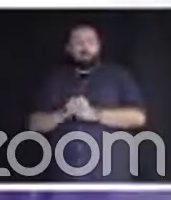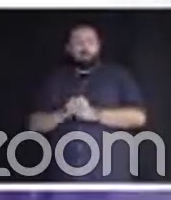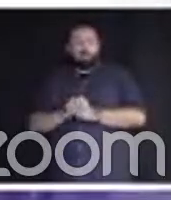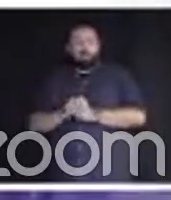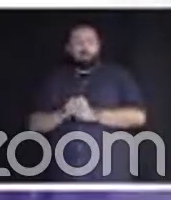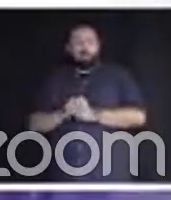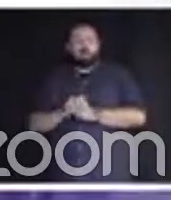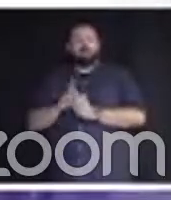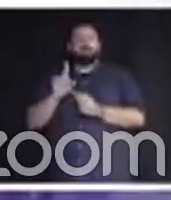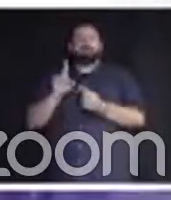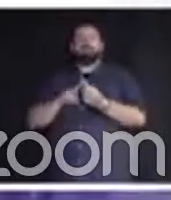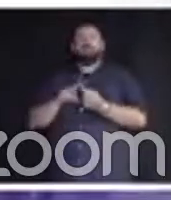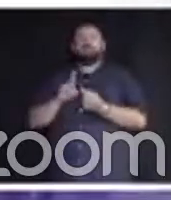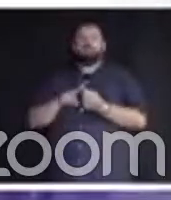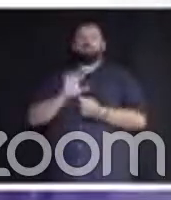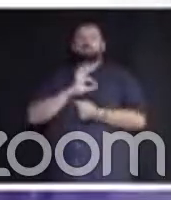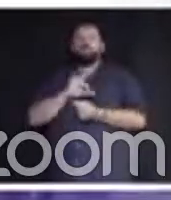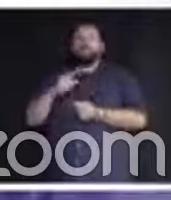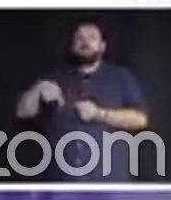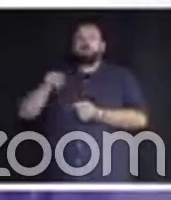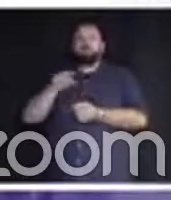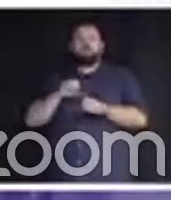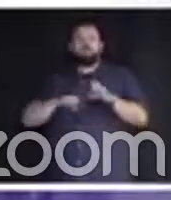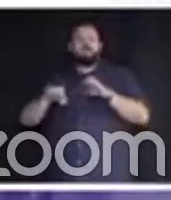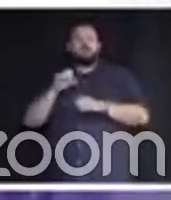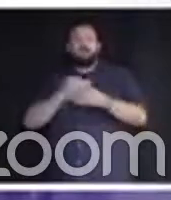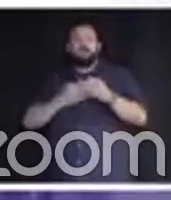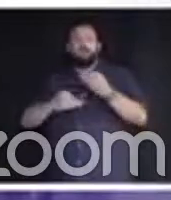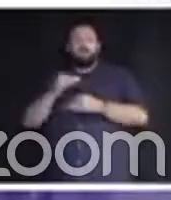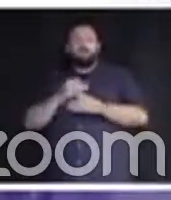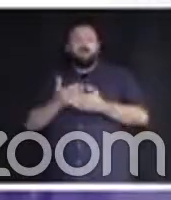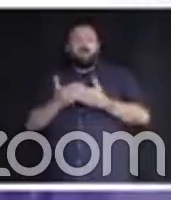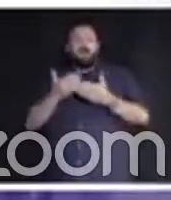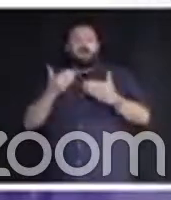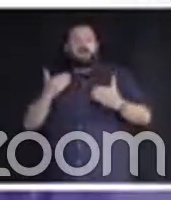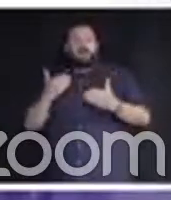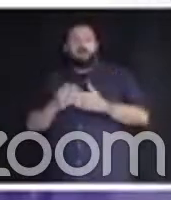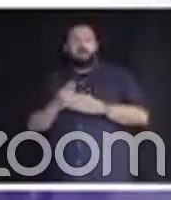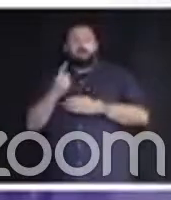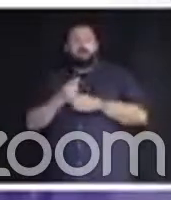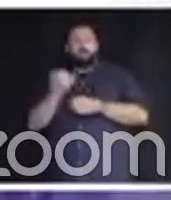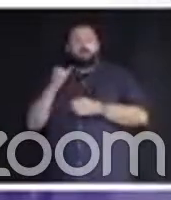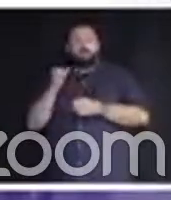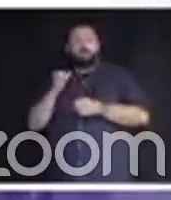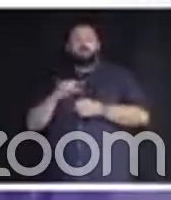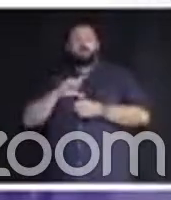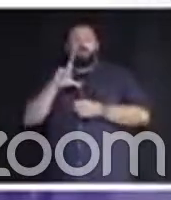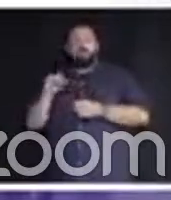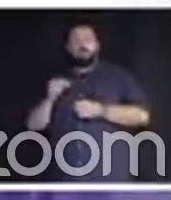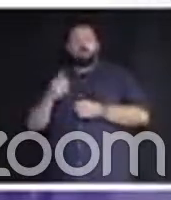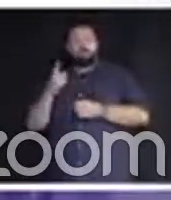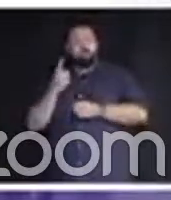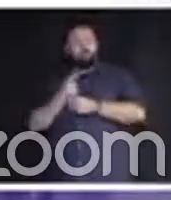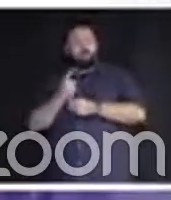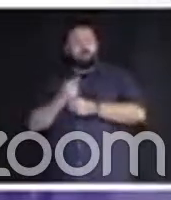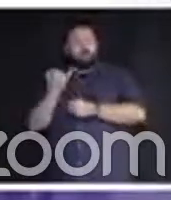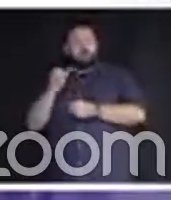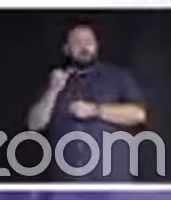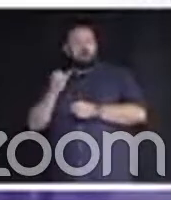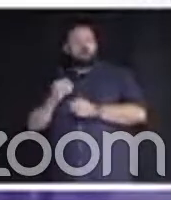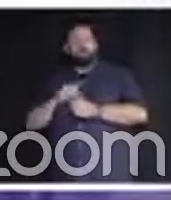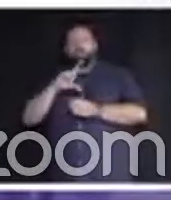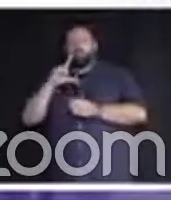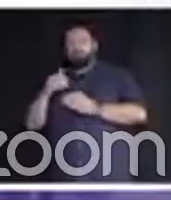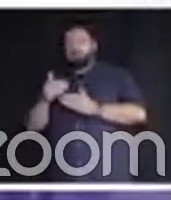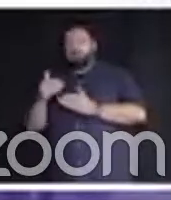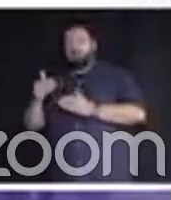¿Quiénes pueden participar? Todos los empresarios que ingresaron antes del 1 de junio, los que ingresaron después del 1 de junio se tienen que esperar al